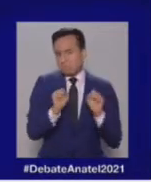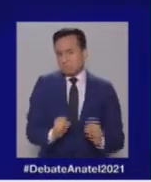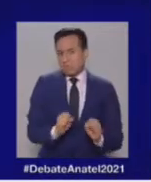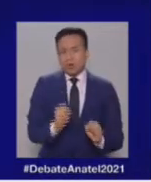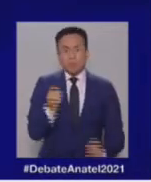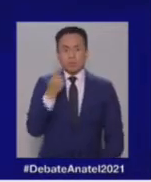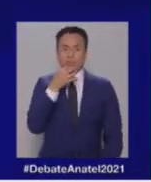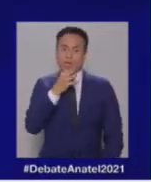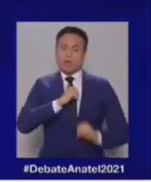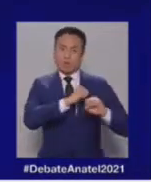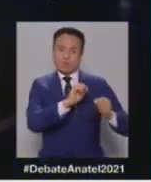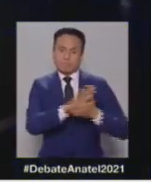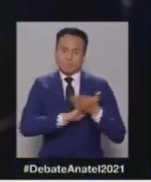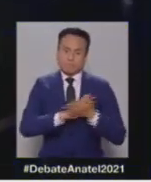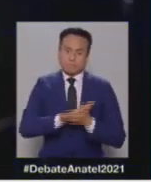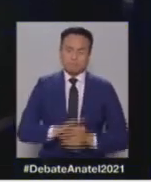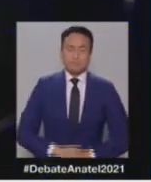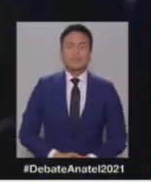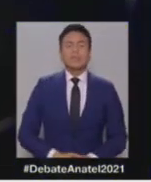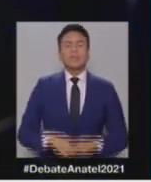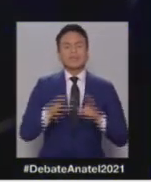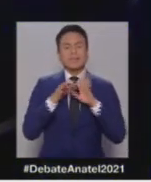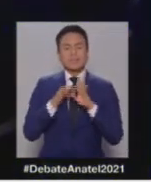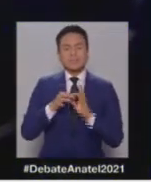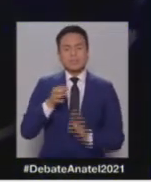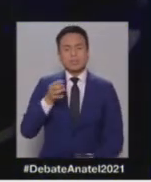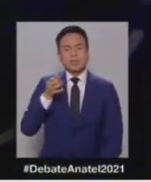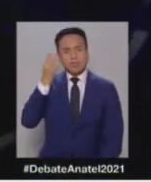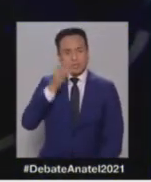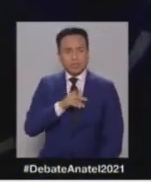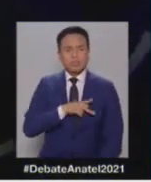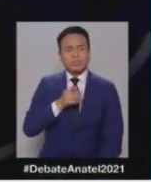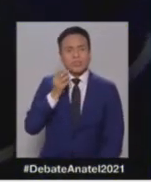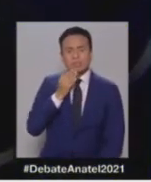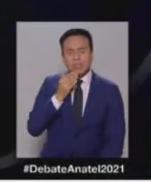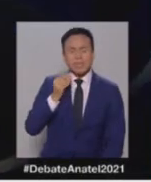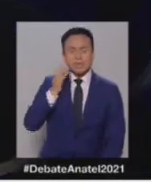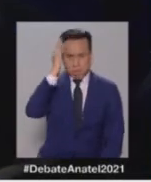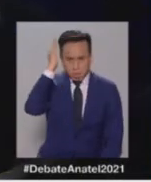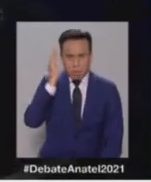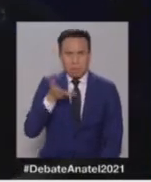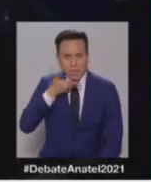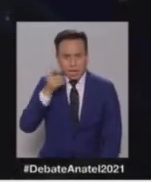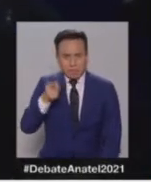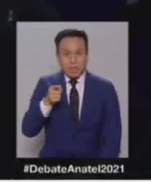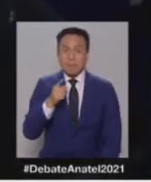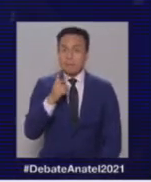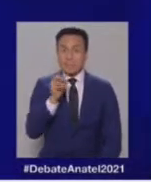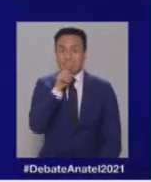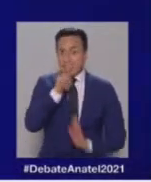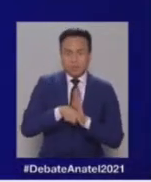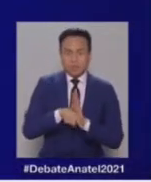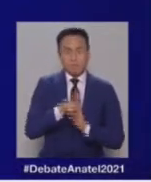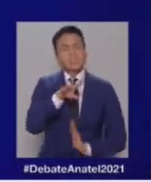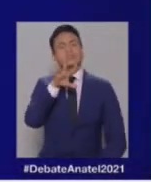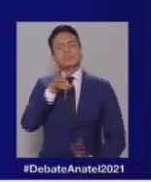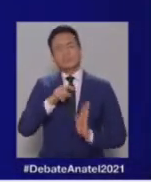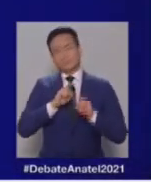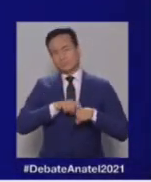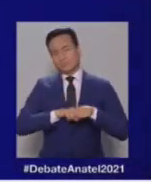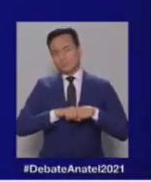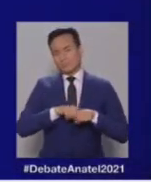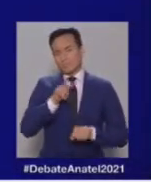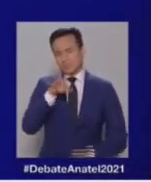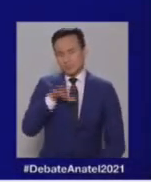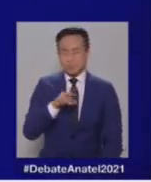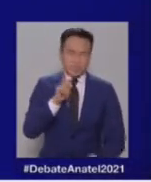tras revisar las cifras del programa del propio Kast, que propone un crecimiento del 5 al 7% anual para el país, mientras que el Producto Interno